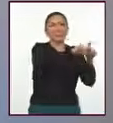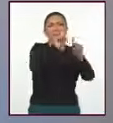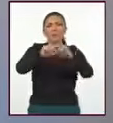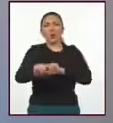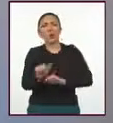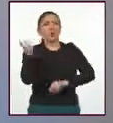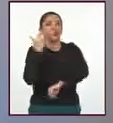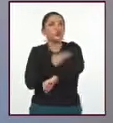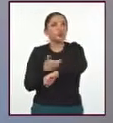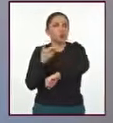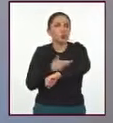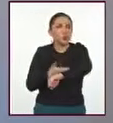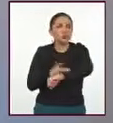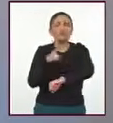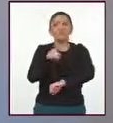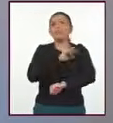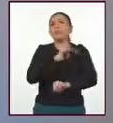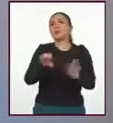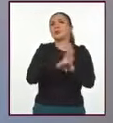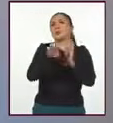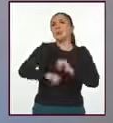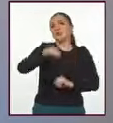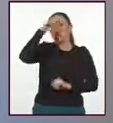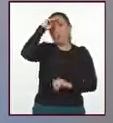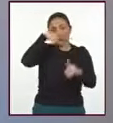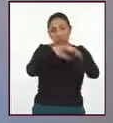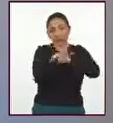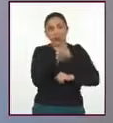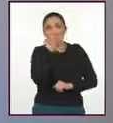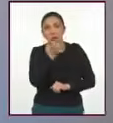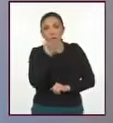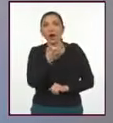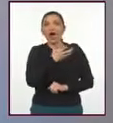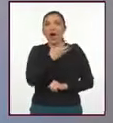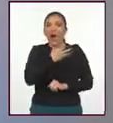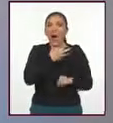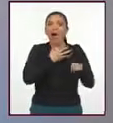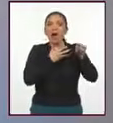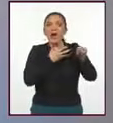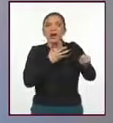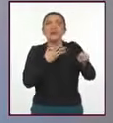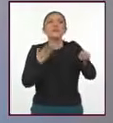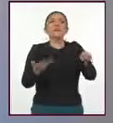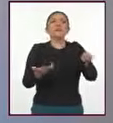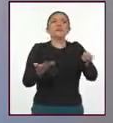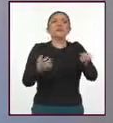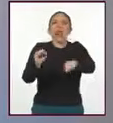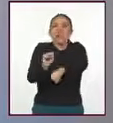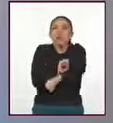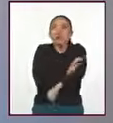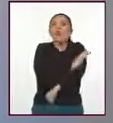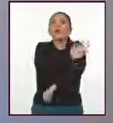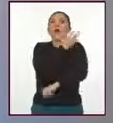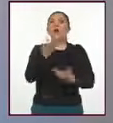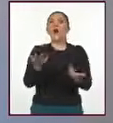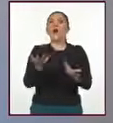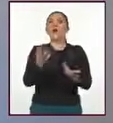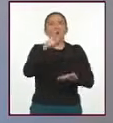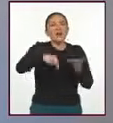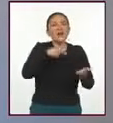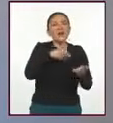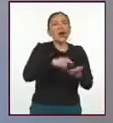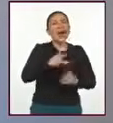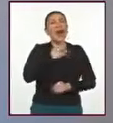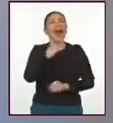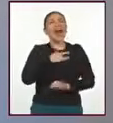procesos. De ahí que uno puede decir, en una escuela se da lugar a ciertas emociones, a que se tenga un espacio más cálido,